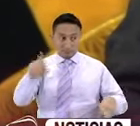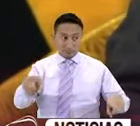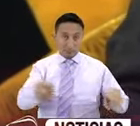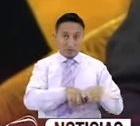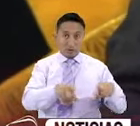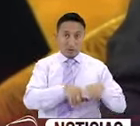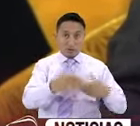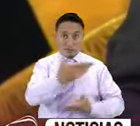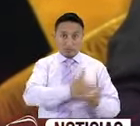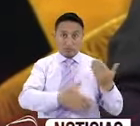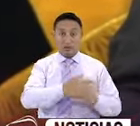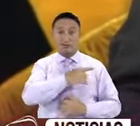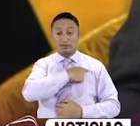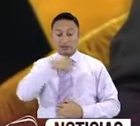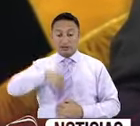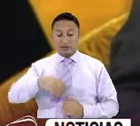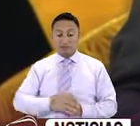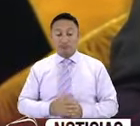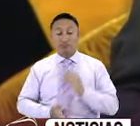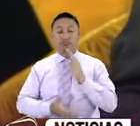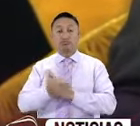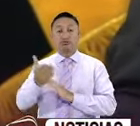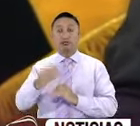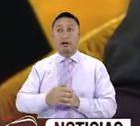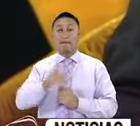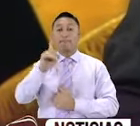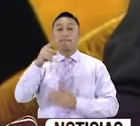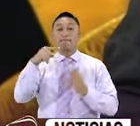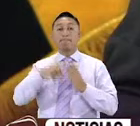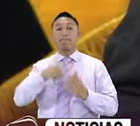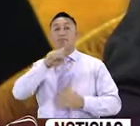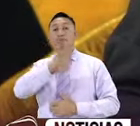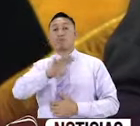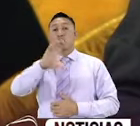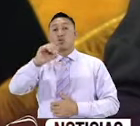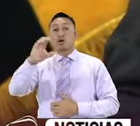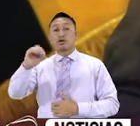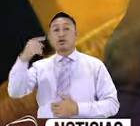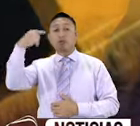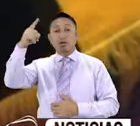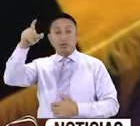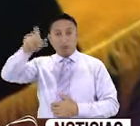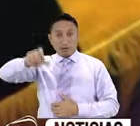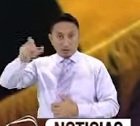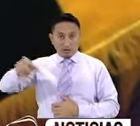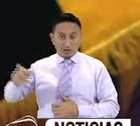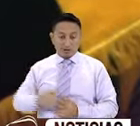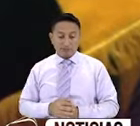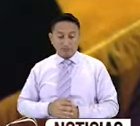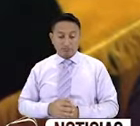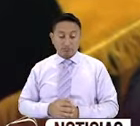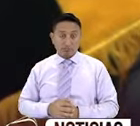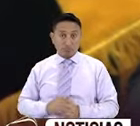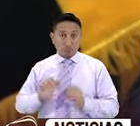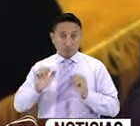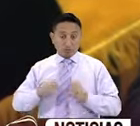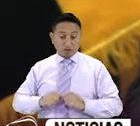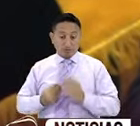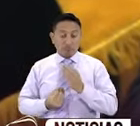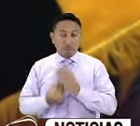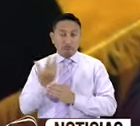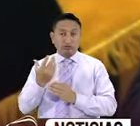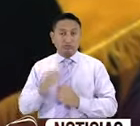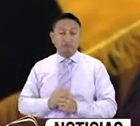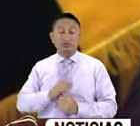permitir entrar a un mercado de más de 1.400 millones de personas. Tenemos la potencial creación de más de